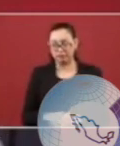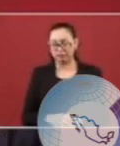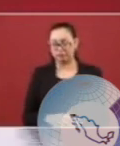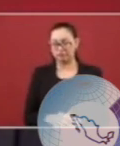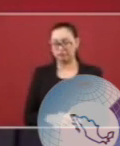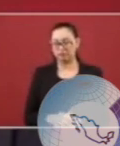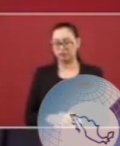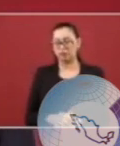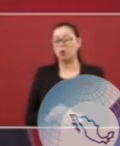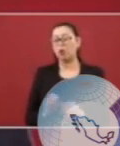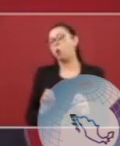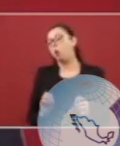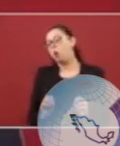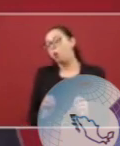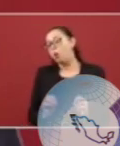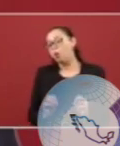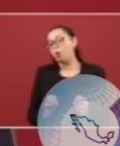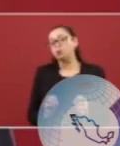utilice